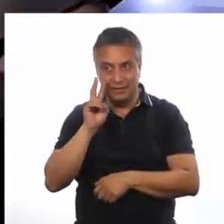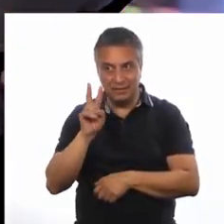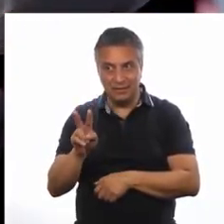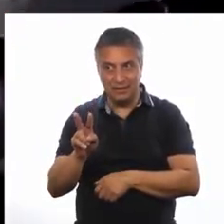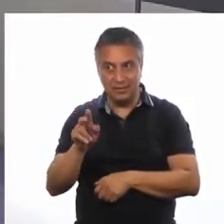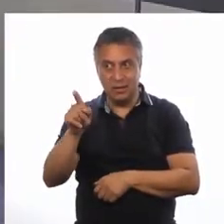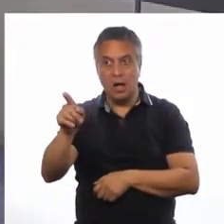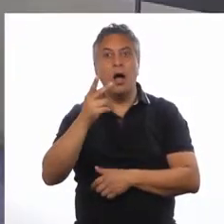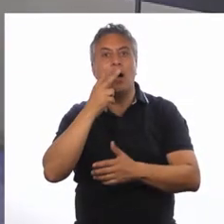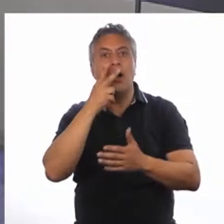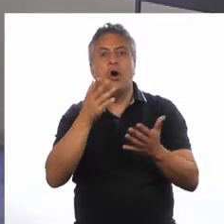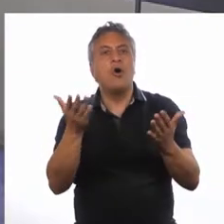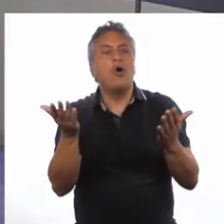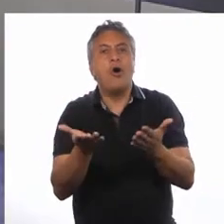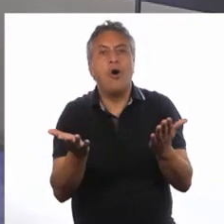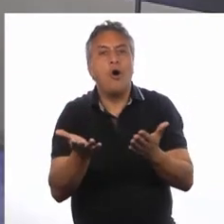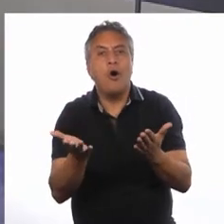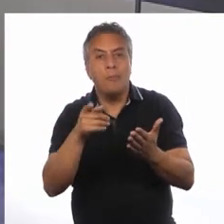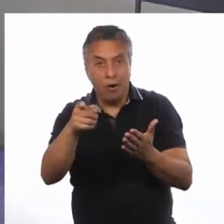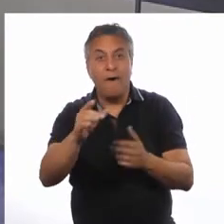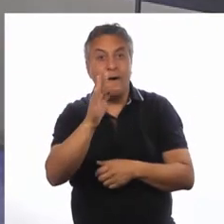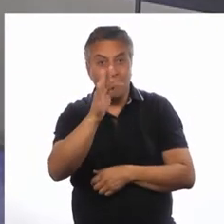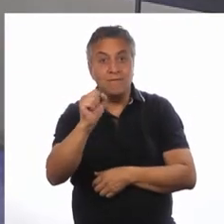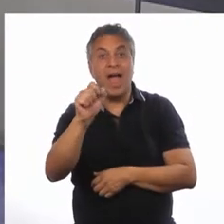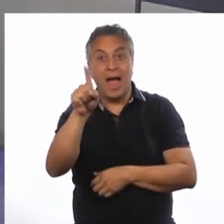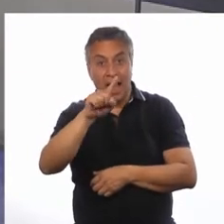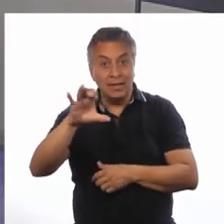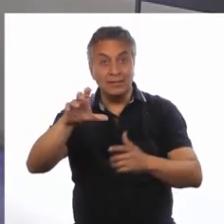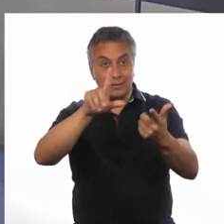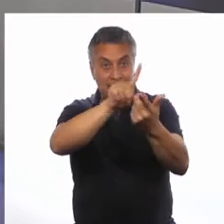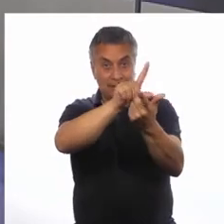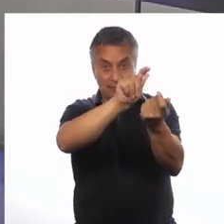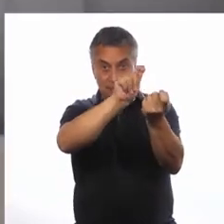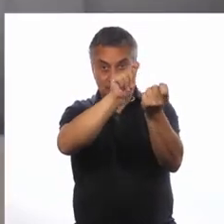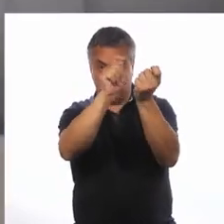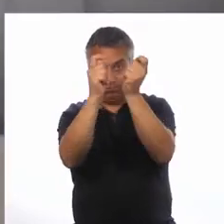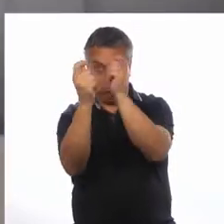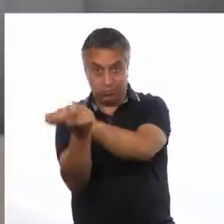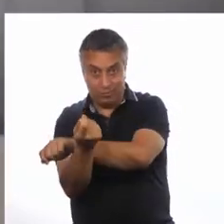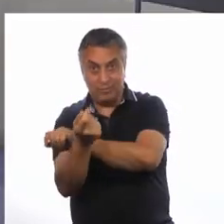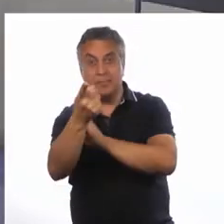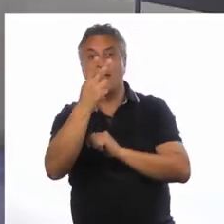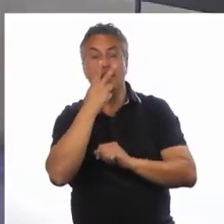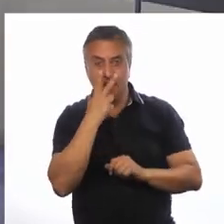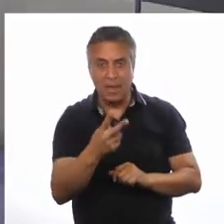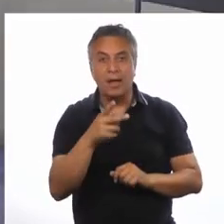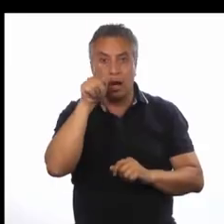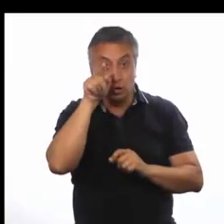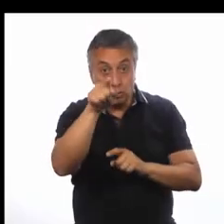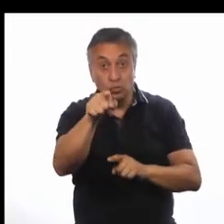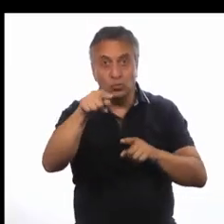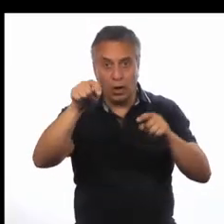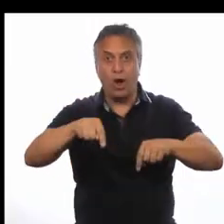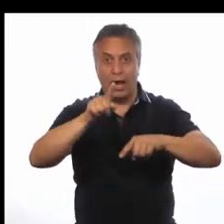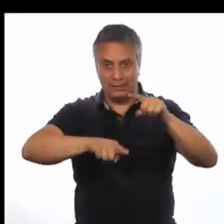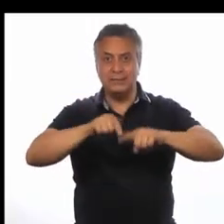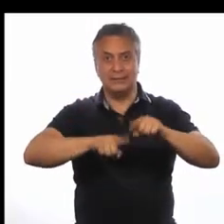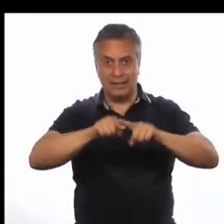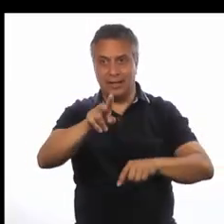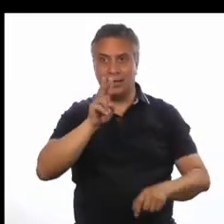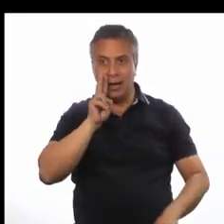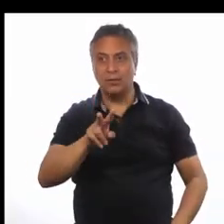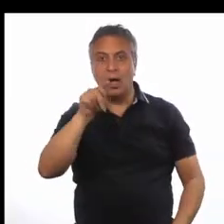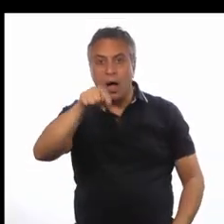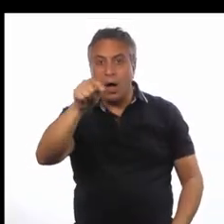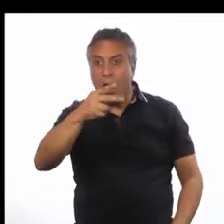Para que podamos ver cómo esto se relaciona con las fases, necesito que ahora mires desde mi posición, que ahora tú seas la Tierra. Fíjense cómo lo que